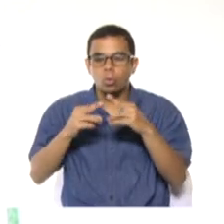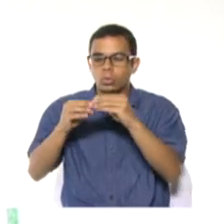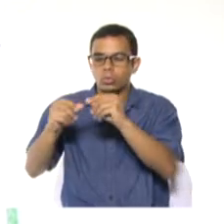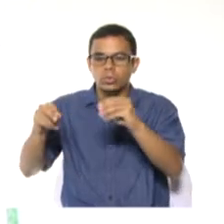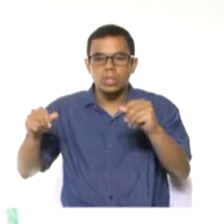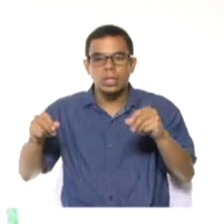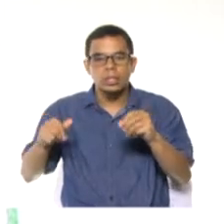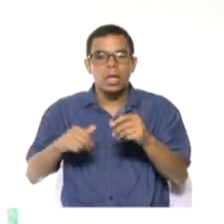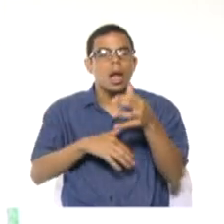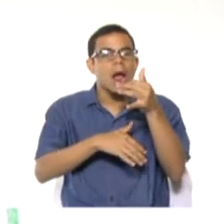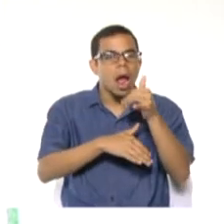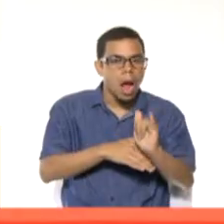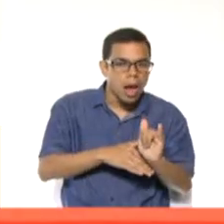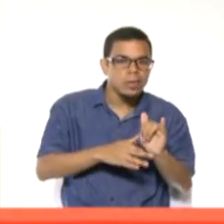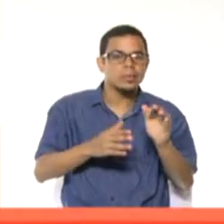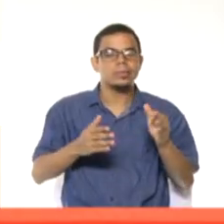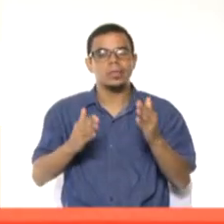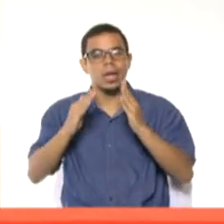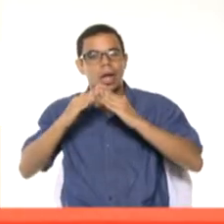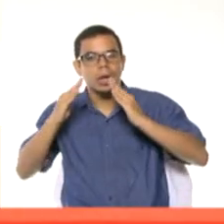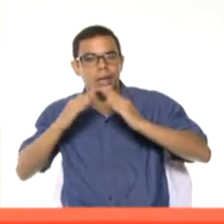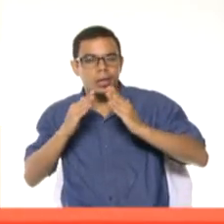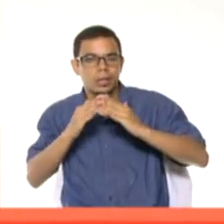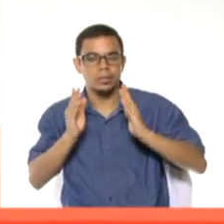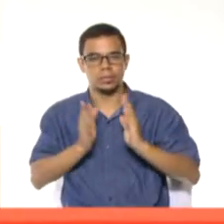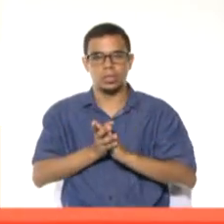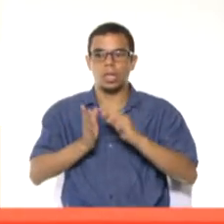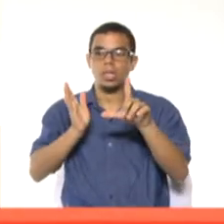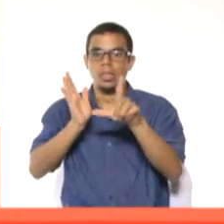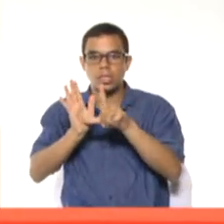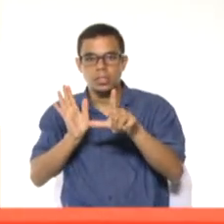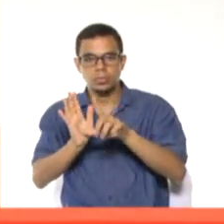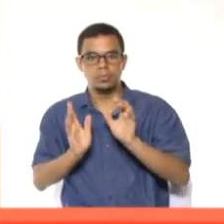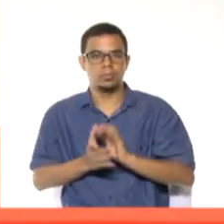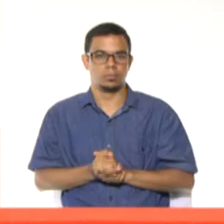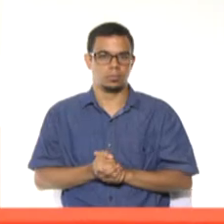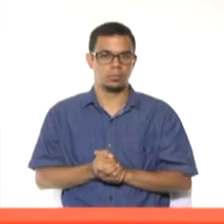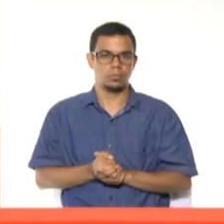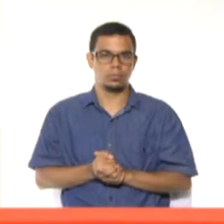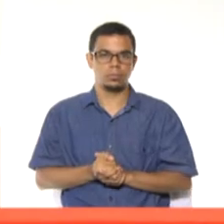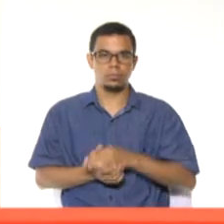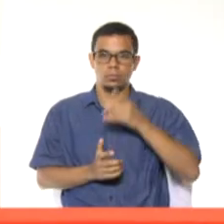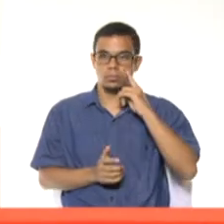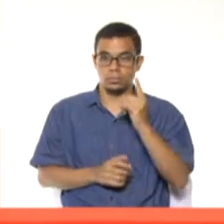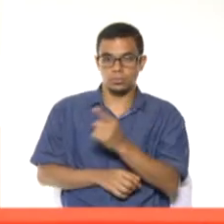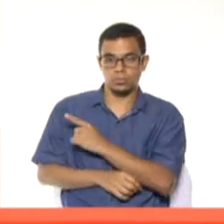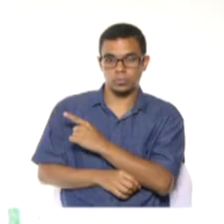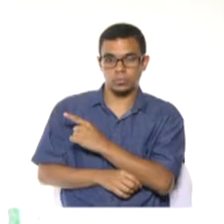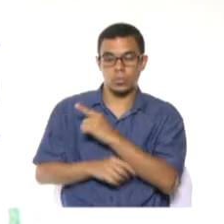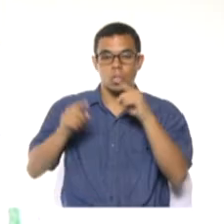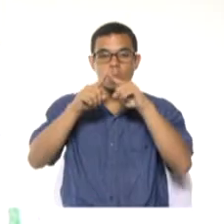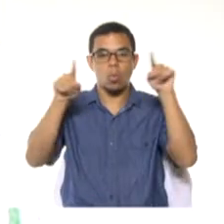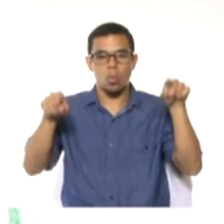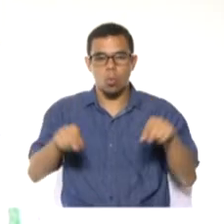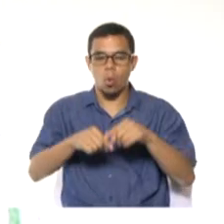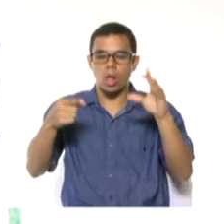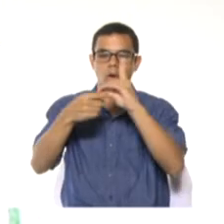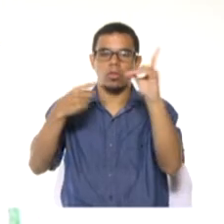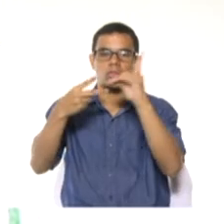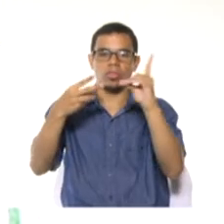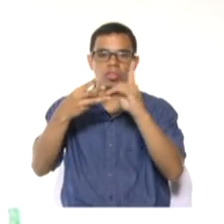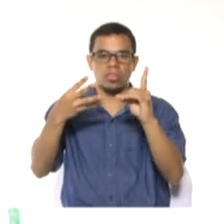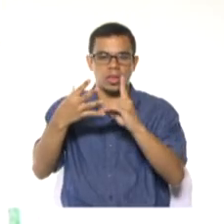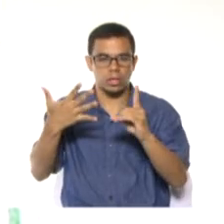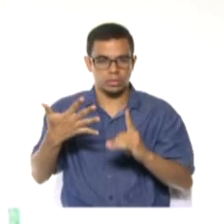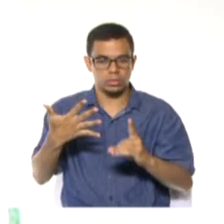contamos en nuestros hogares. Este recurso es un cuadro descriptivo, como lo dice, cuadro